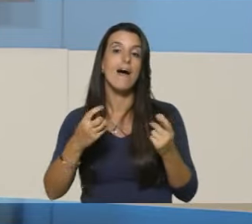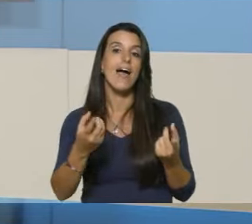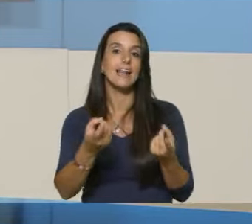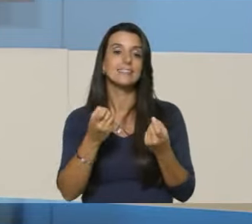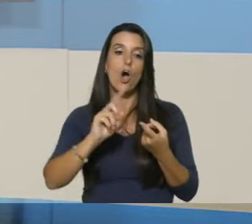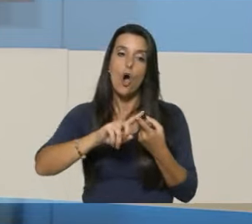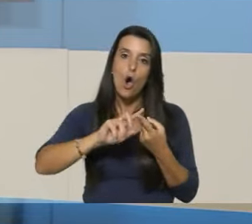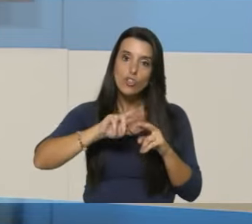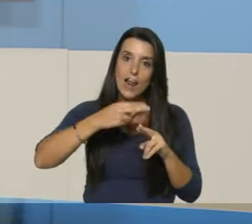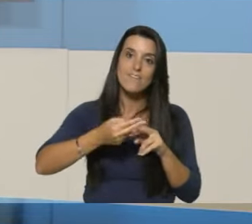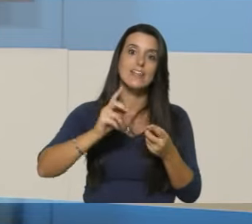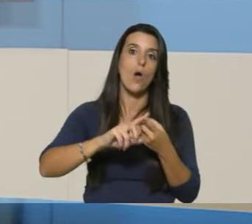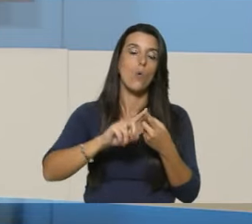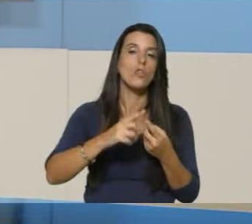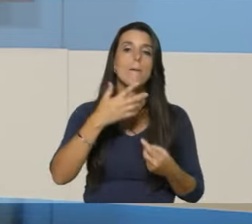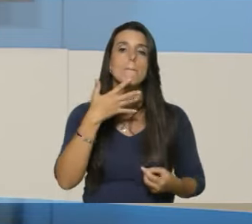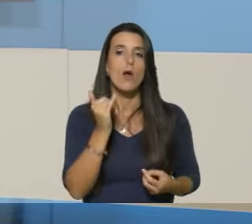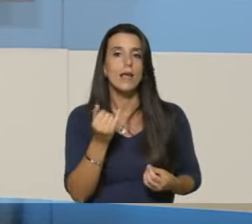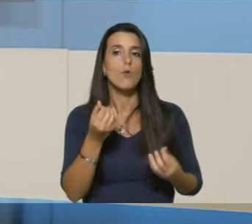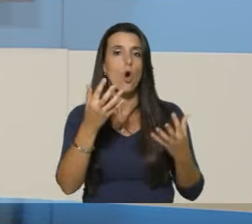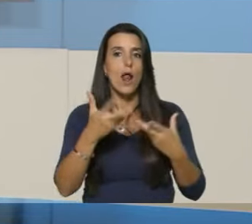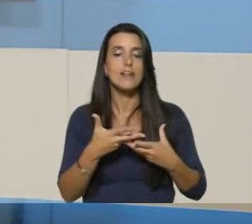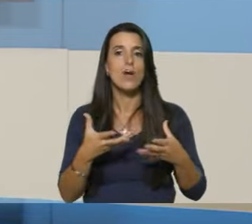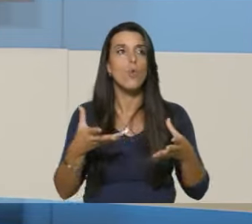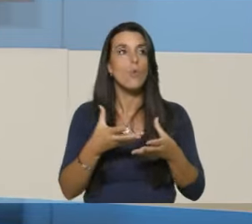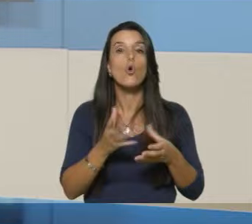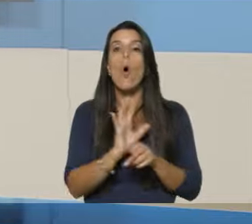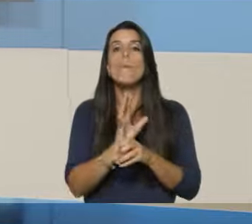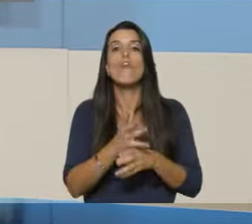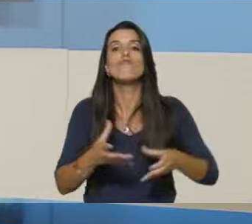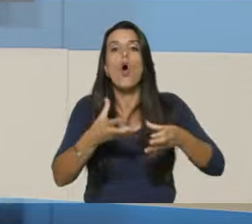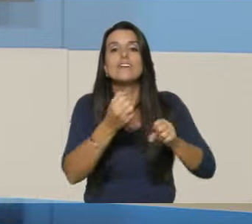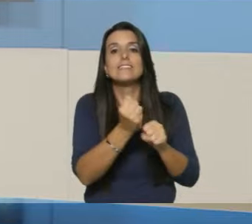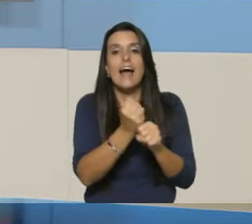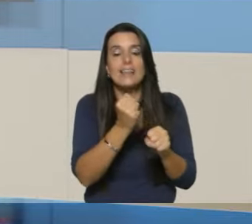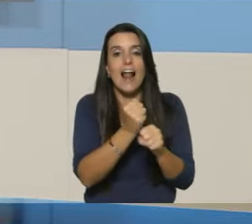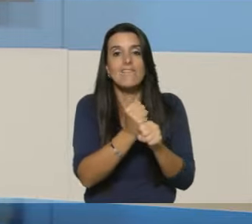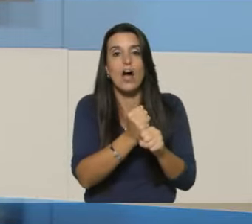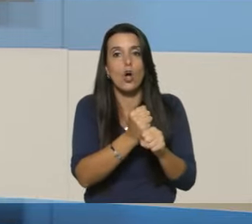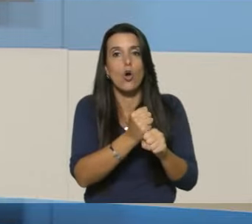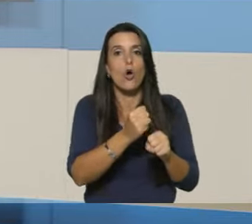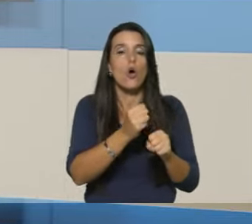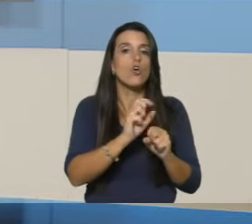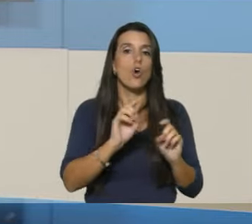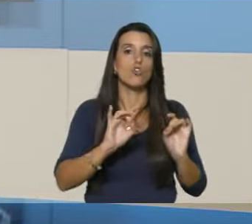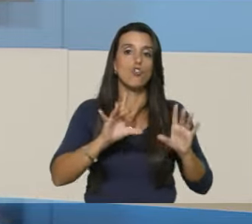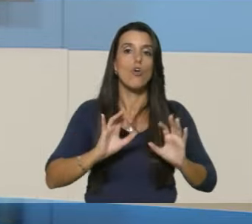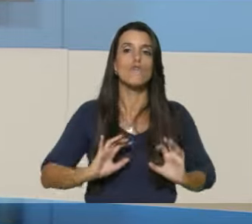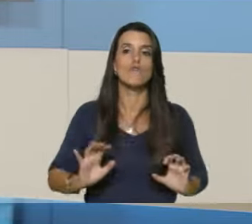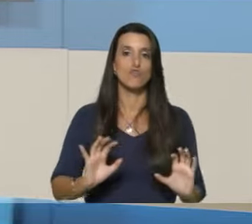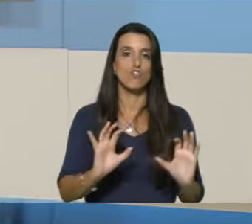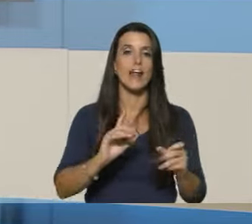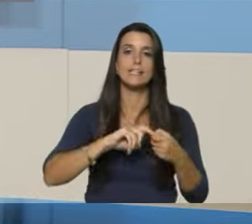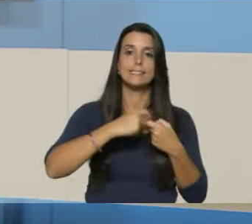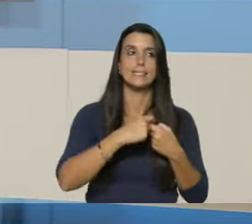renegociado como por ejemplo la conformación de una bolsa de trabajo que no se constituya Únicamente con funcionarios